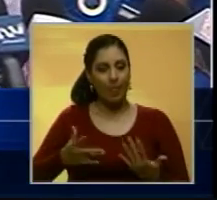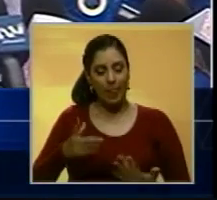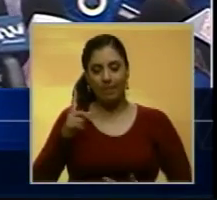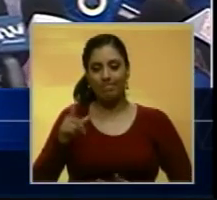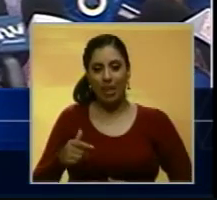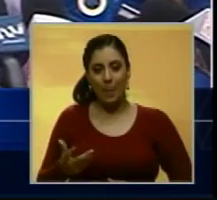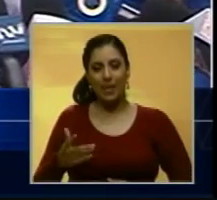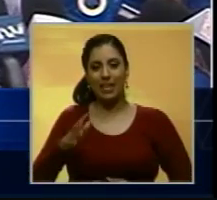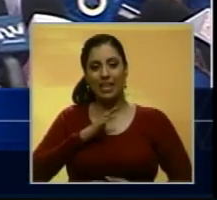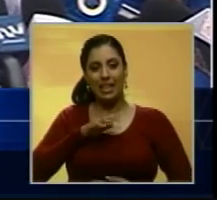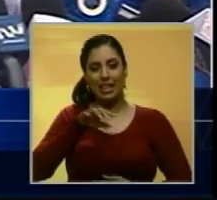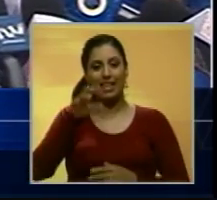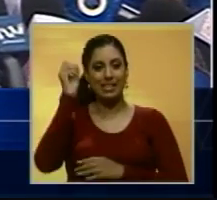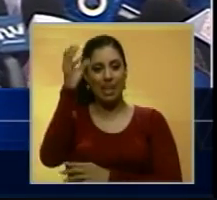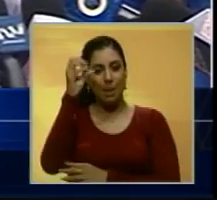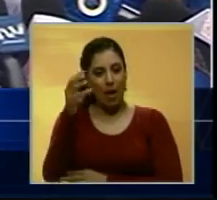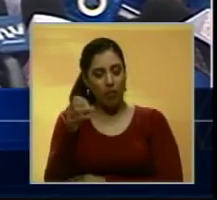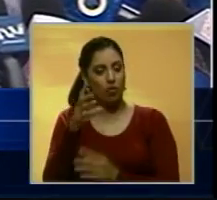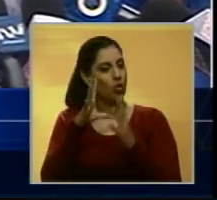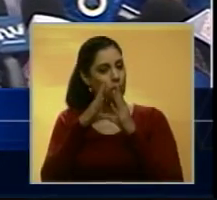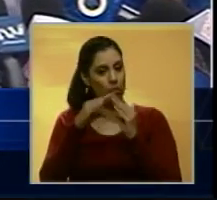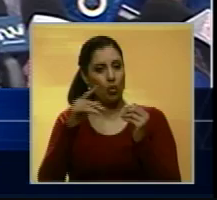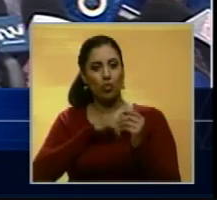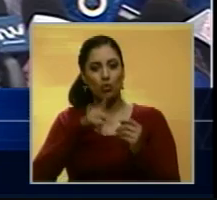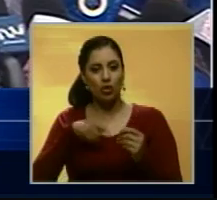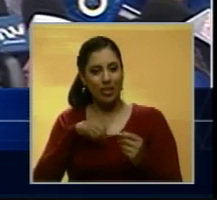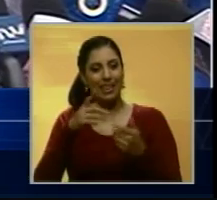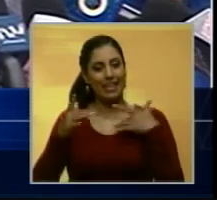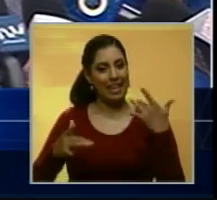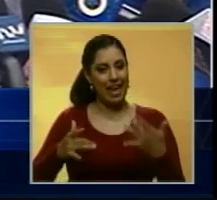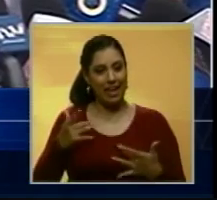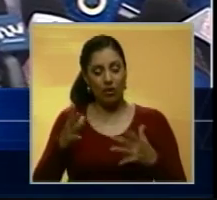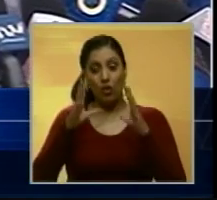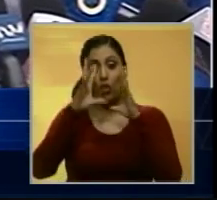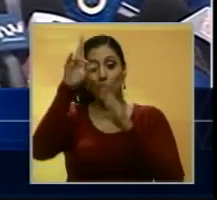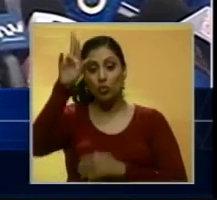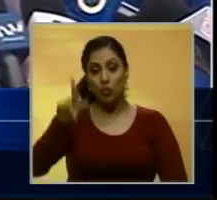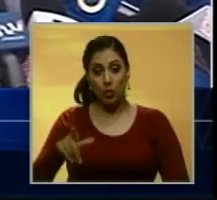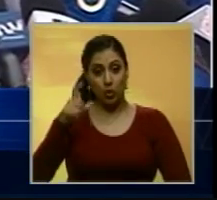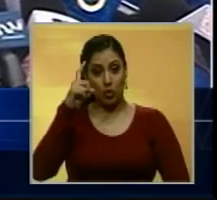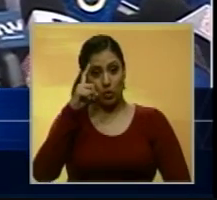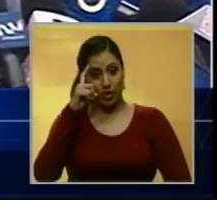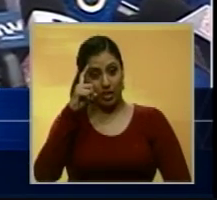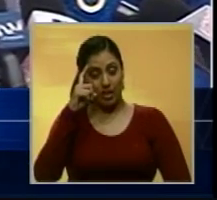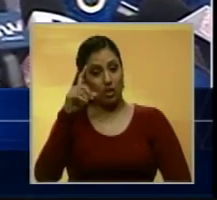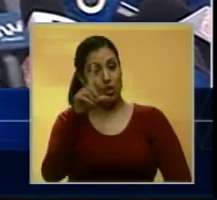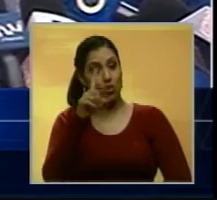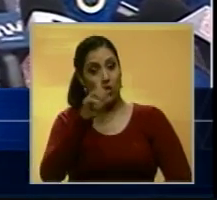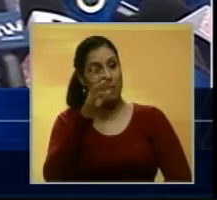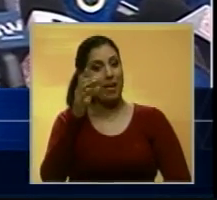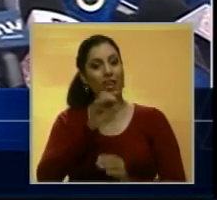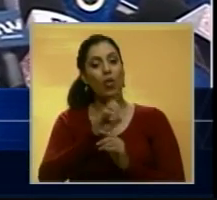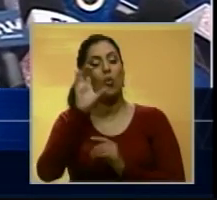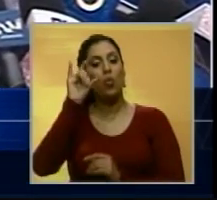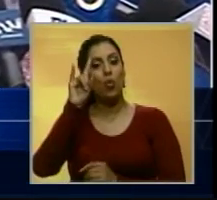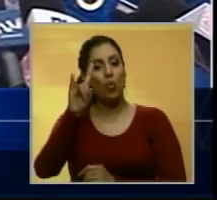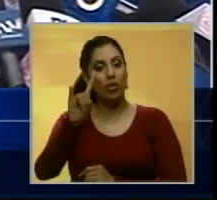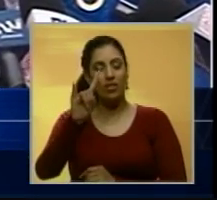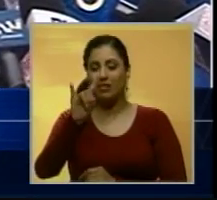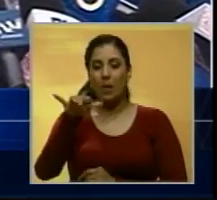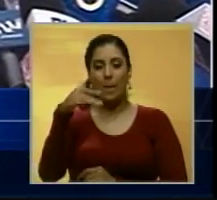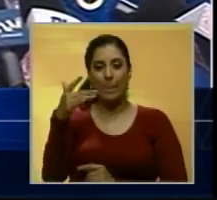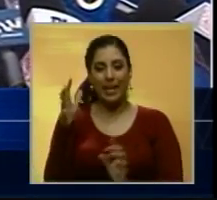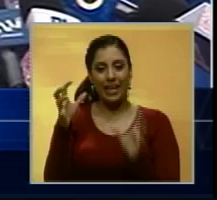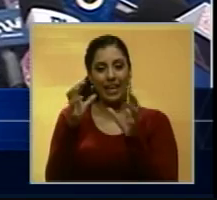también tomas de semáforo, en fin, vamos a tener actividades todos los días solamente se está dejando el día lunes para